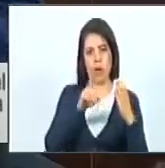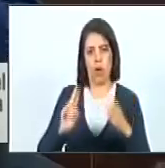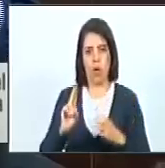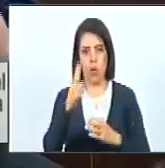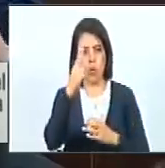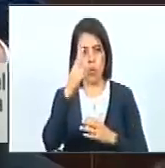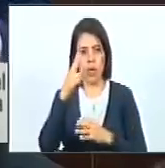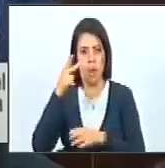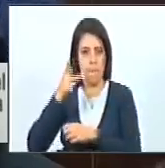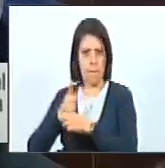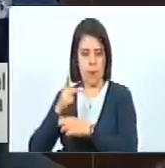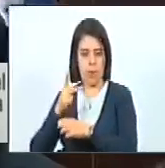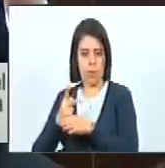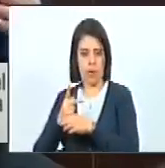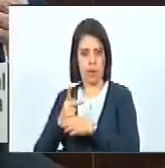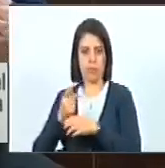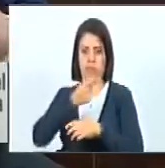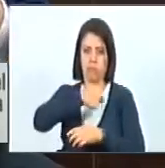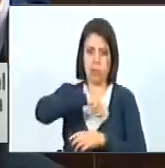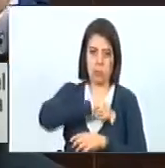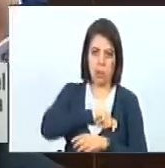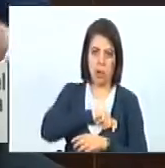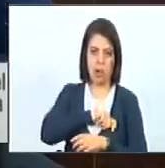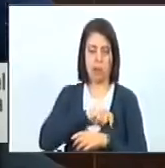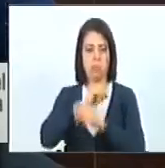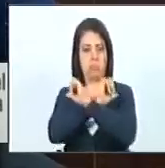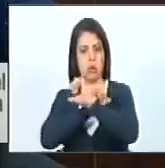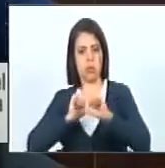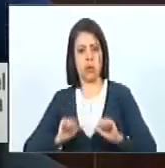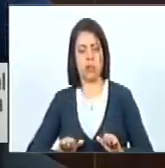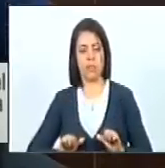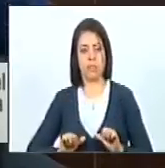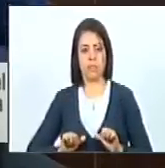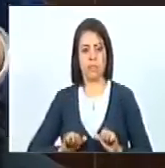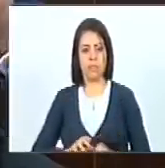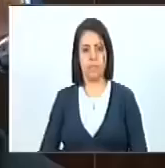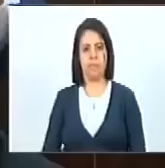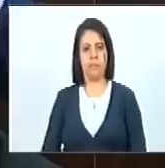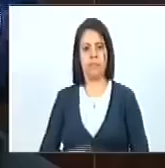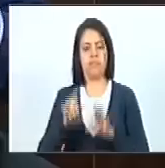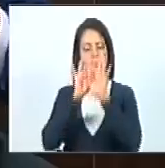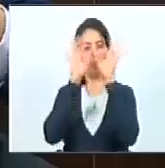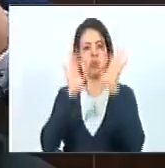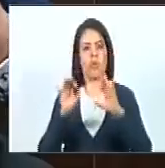Uruguay, con Paraguay, con España, con Portugal, que es una